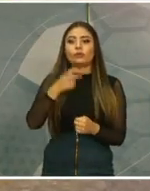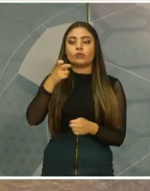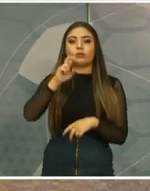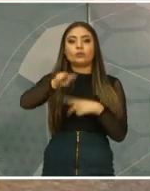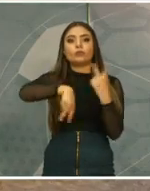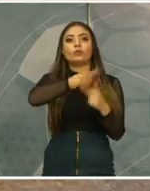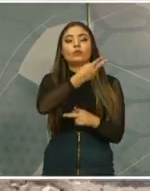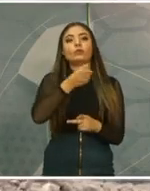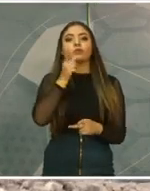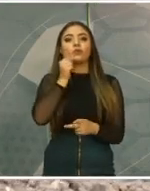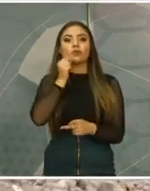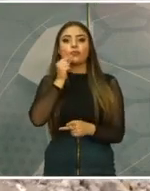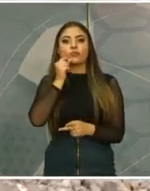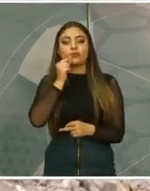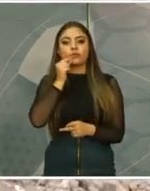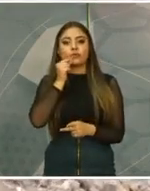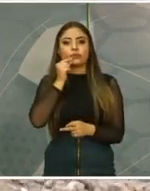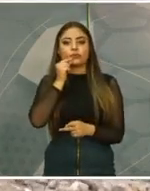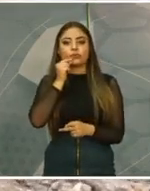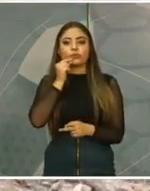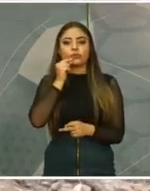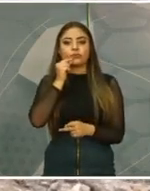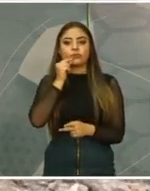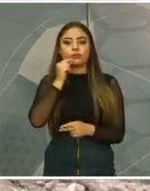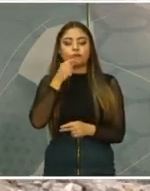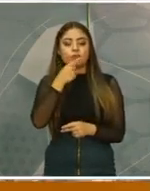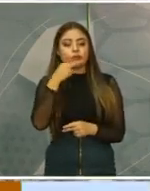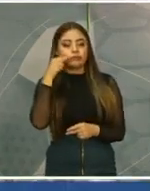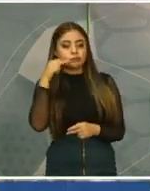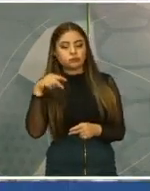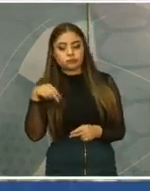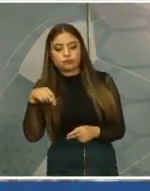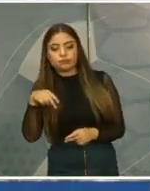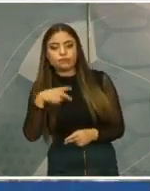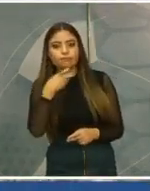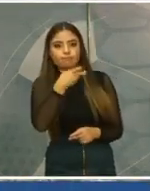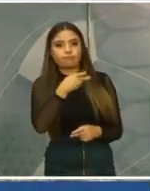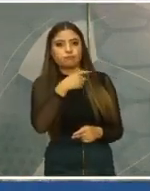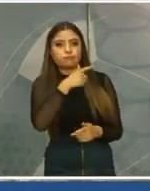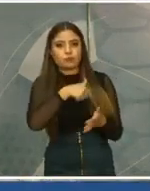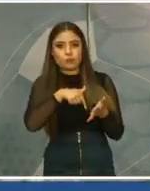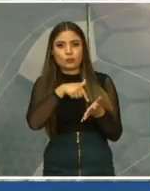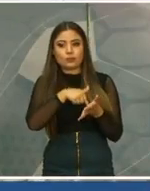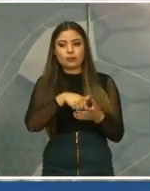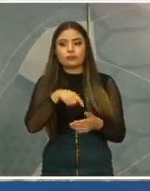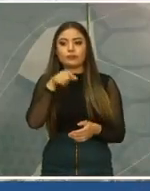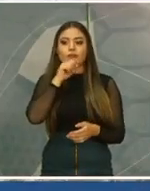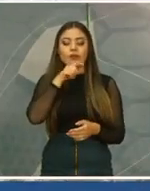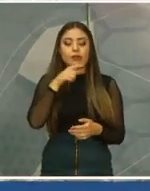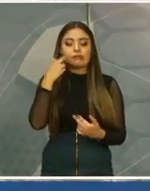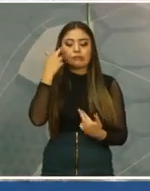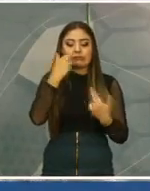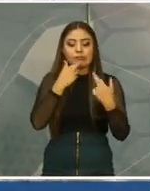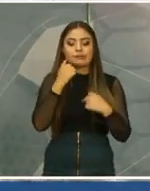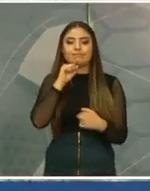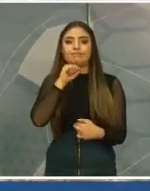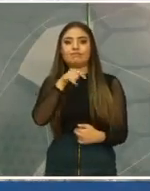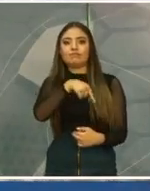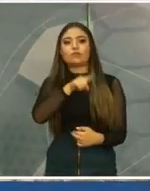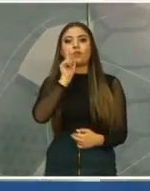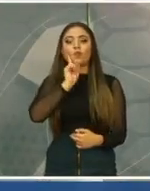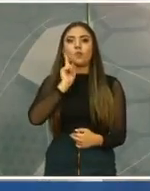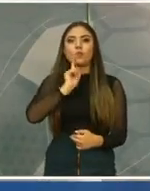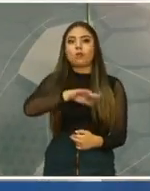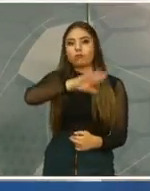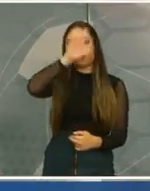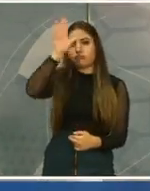corporaciones de seguridad llegaron al lugar, así como elementos de protección civil para constatar el hallazgo. En tanto, agentes de investigación de